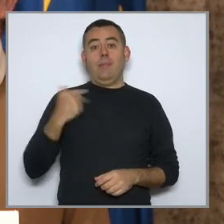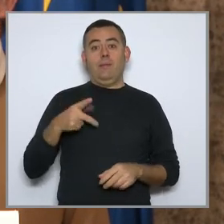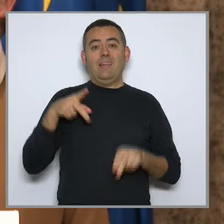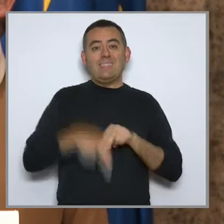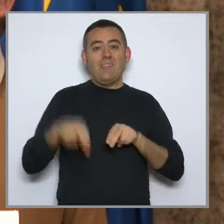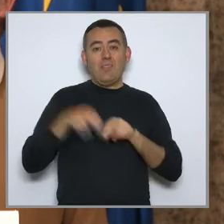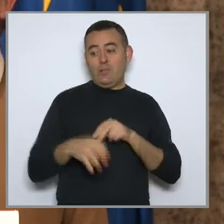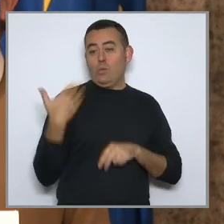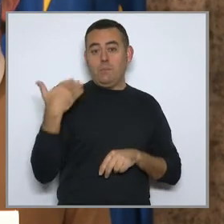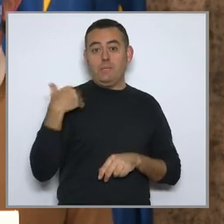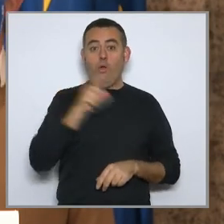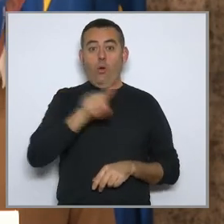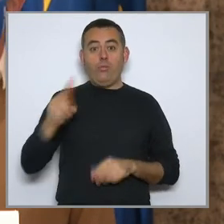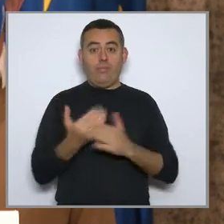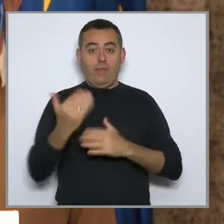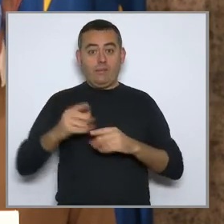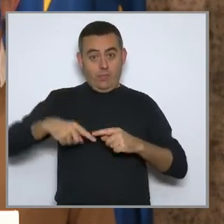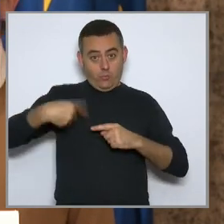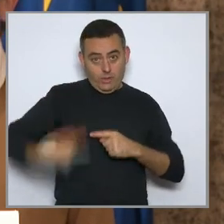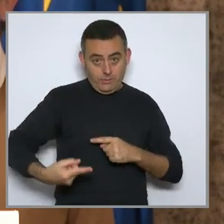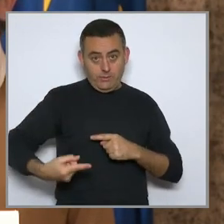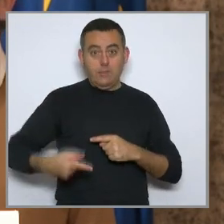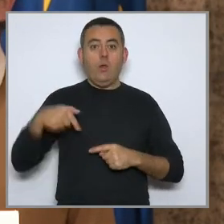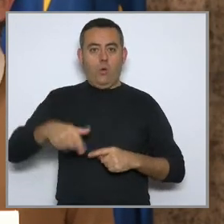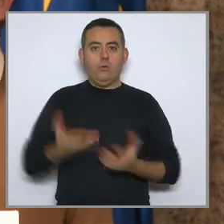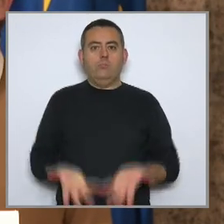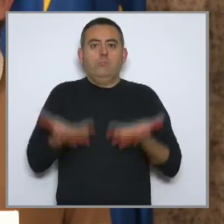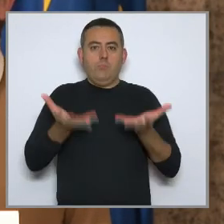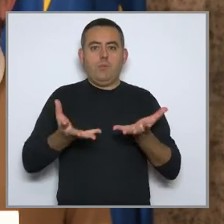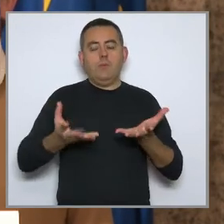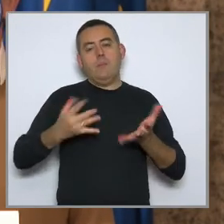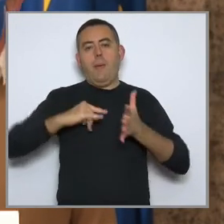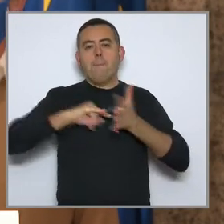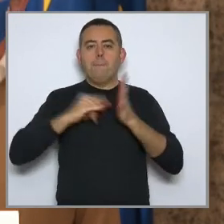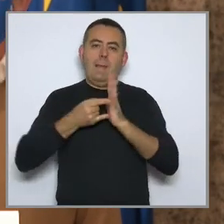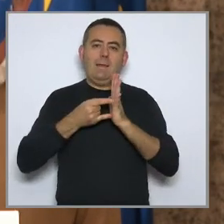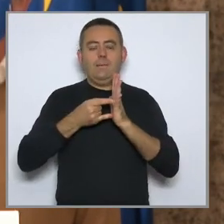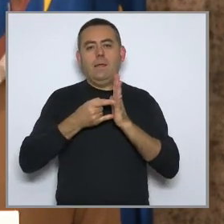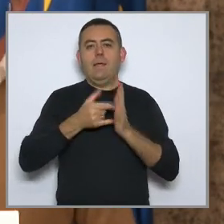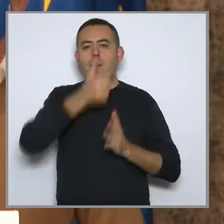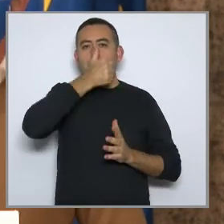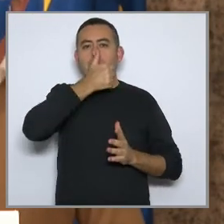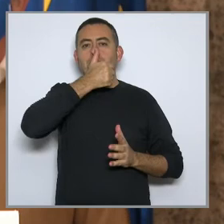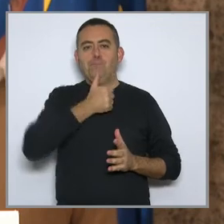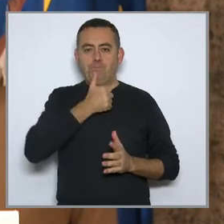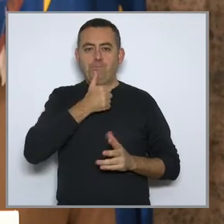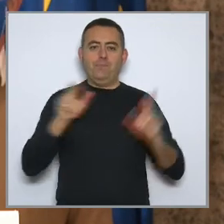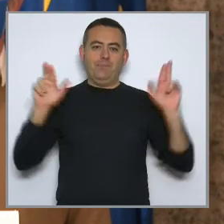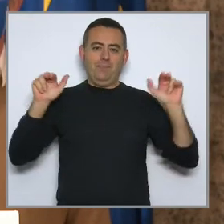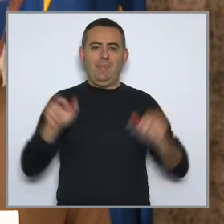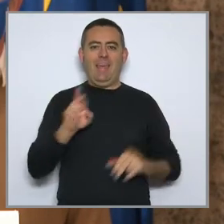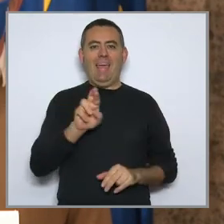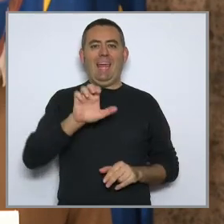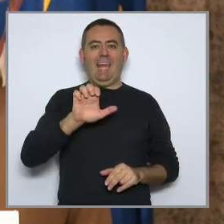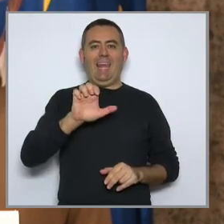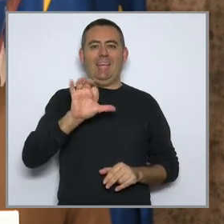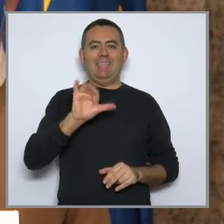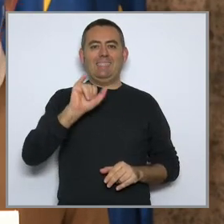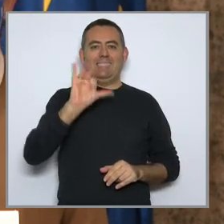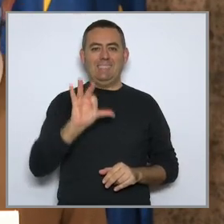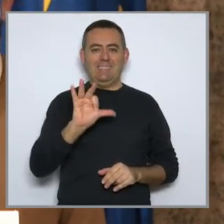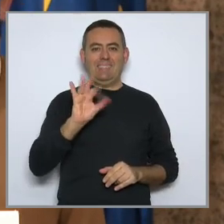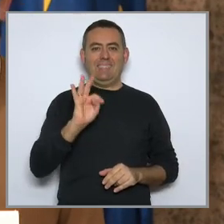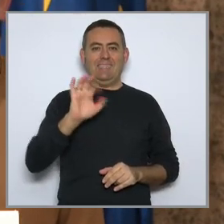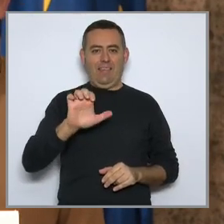restricciones, presentamos este plan Resiste, que son ayudas paréntesis para esta situación